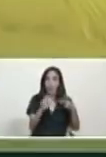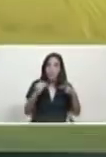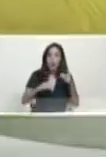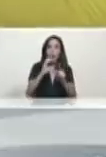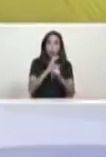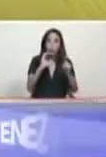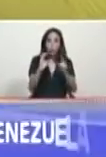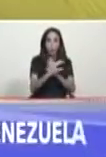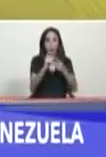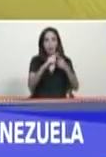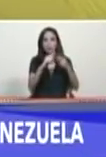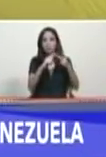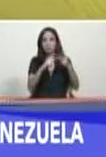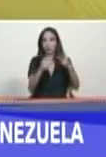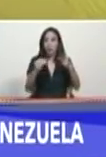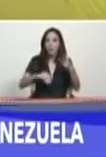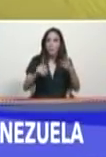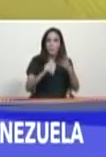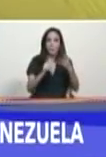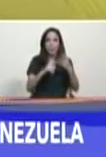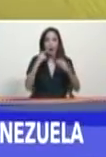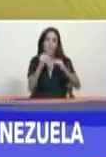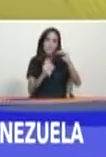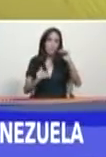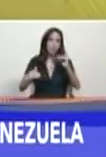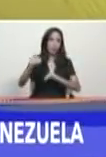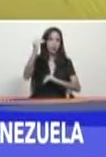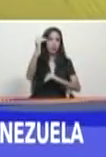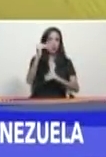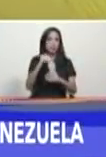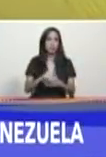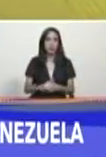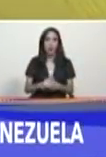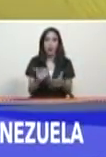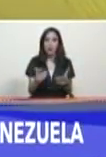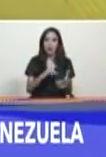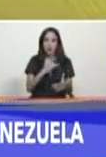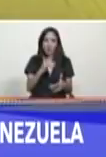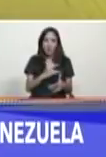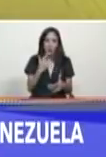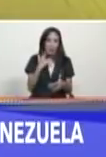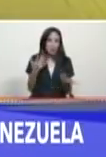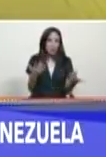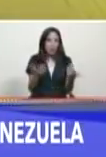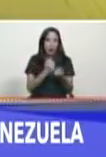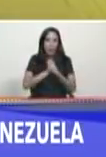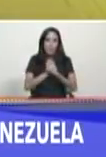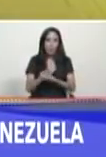cultural, la potencia del sentimiento nacional,